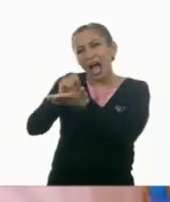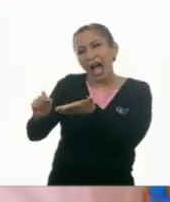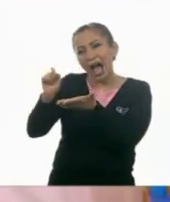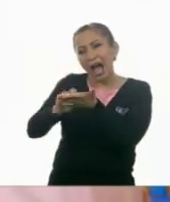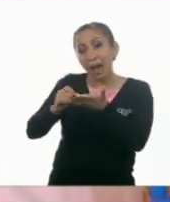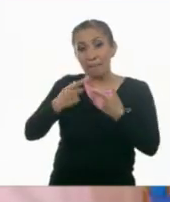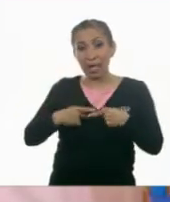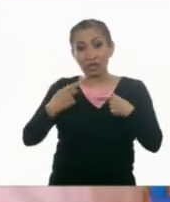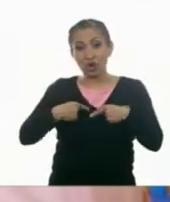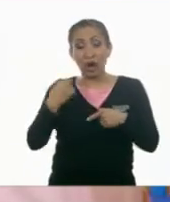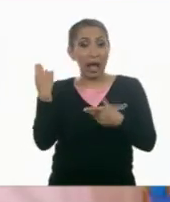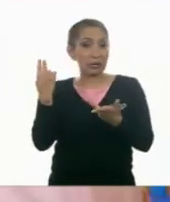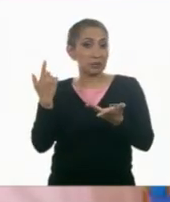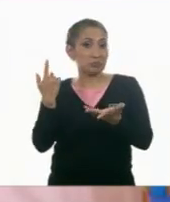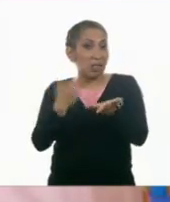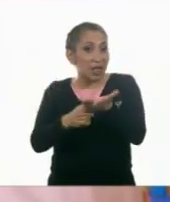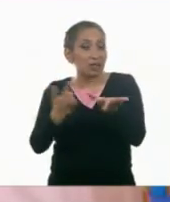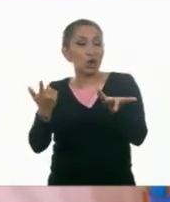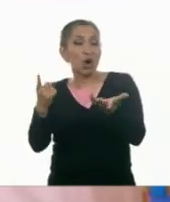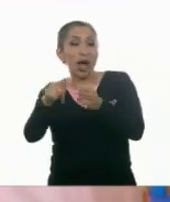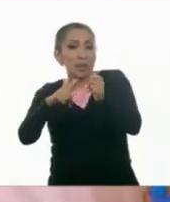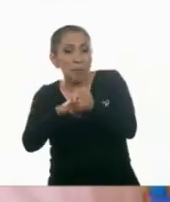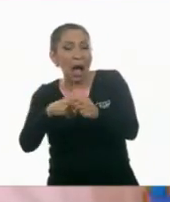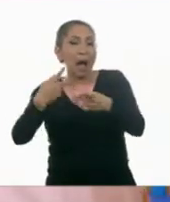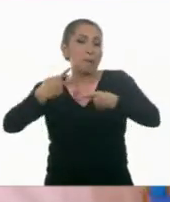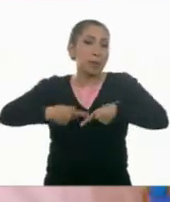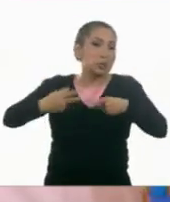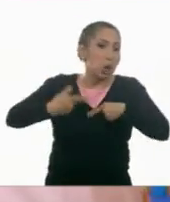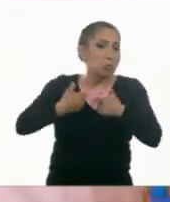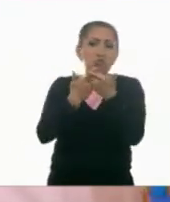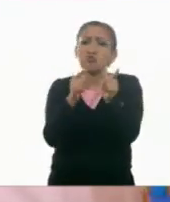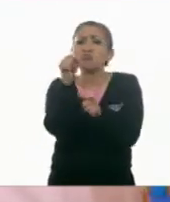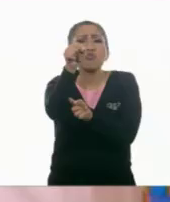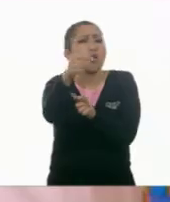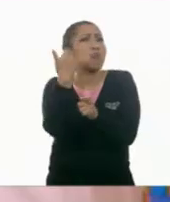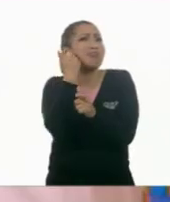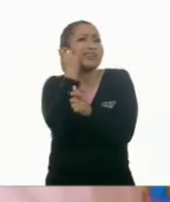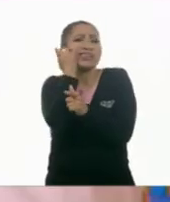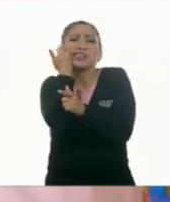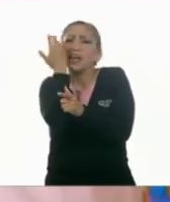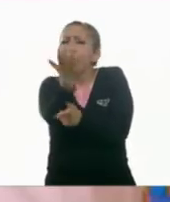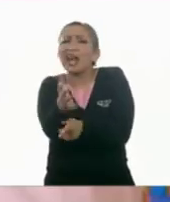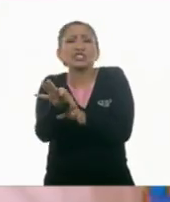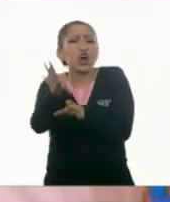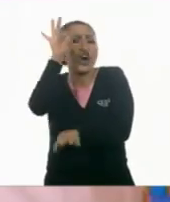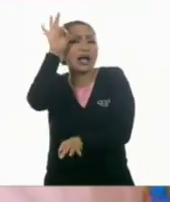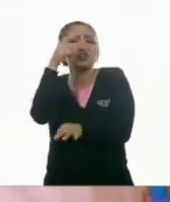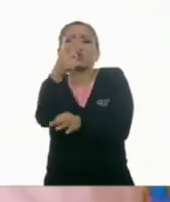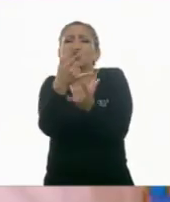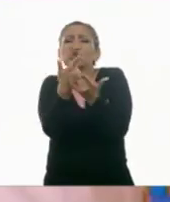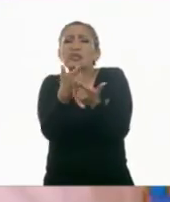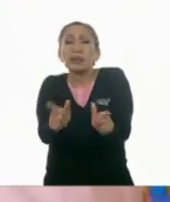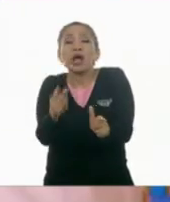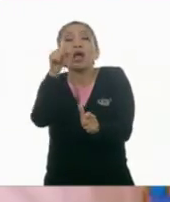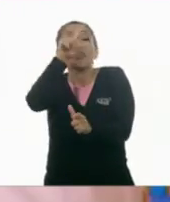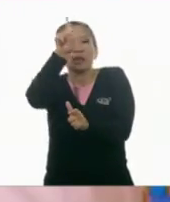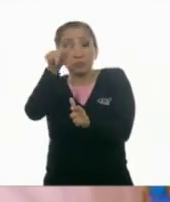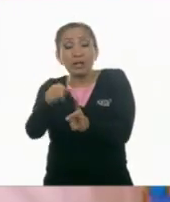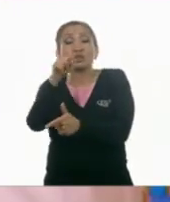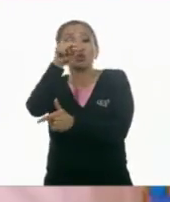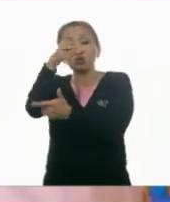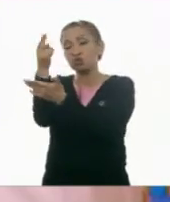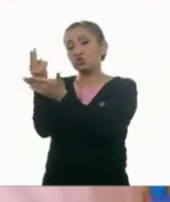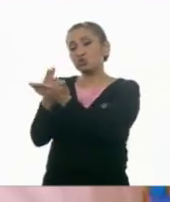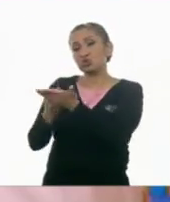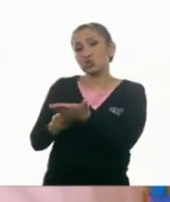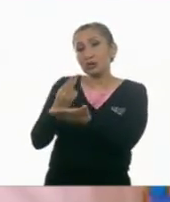Los personajes pueden ser animales, personas o lo que cada uno o una elija. Ilústrenlo de la manera